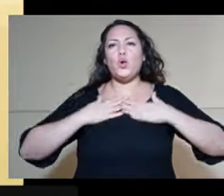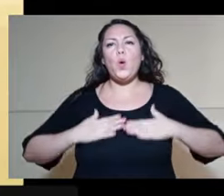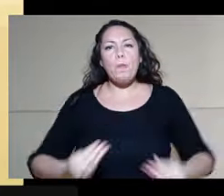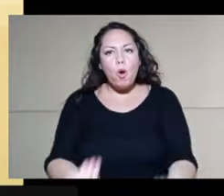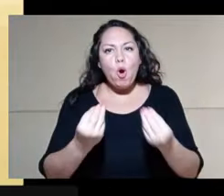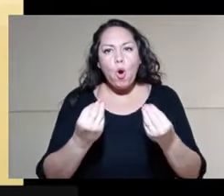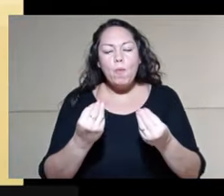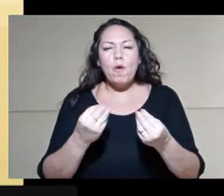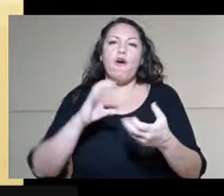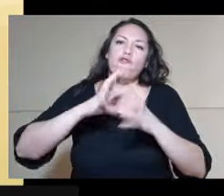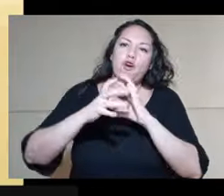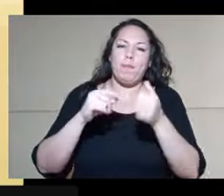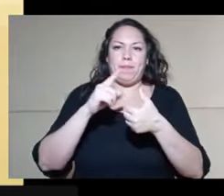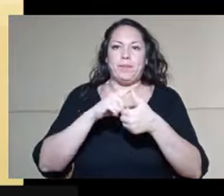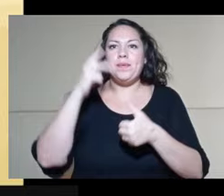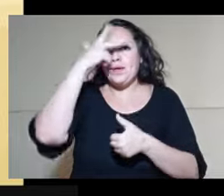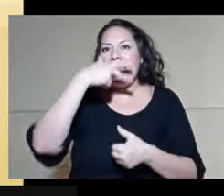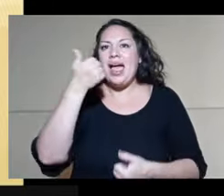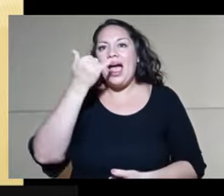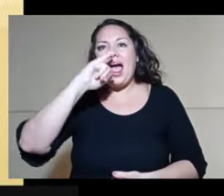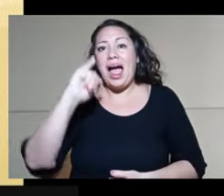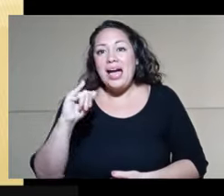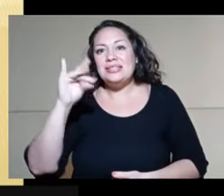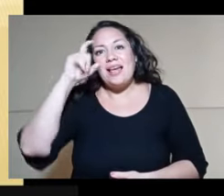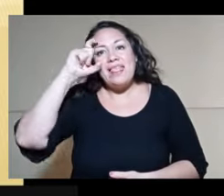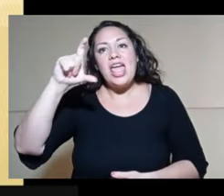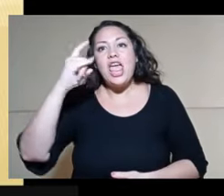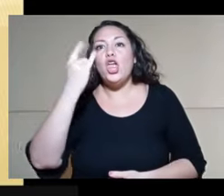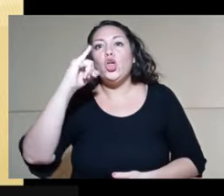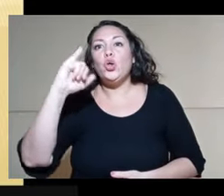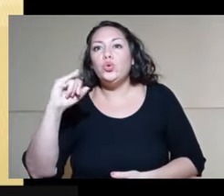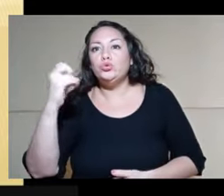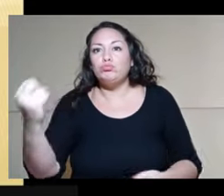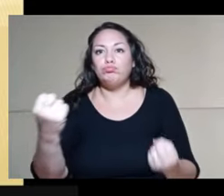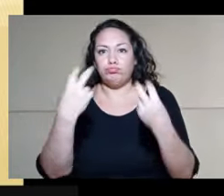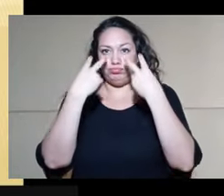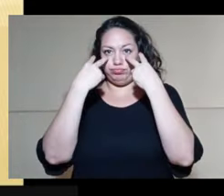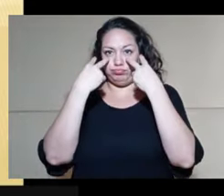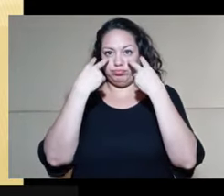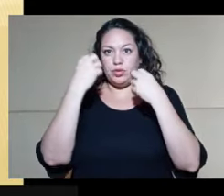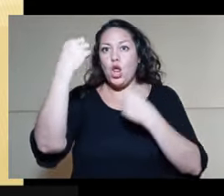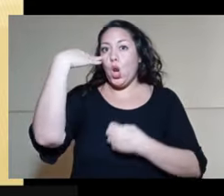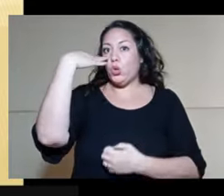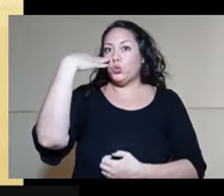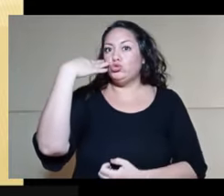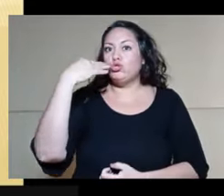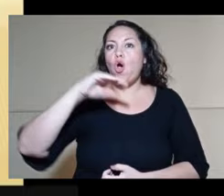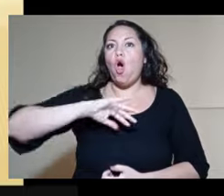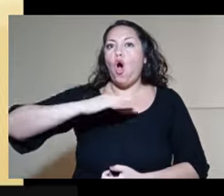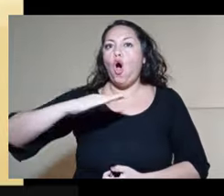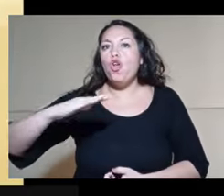ingresar como un haz de luz a través de lo que sabemos que es la luz, una onda electromagnética, ¿no es cierto?, que ingresa a través